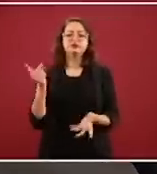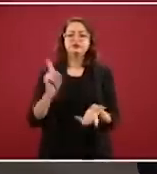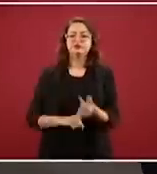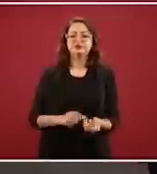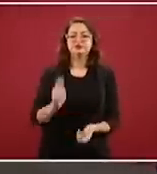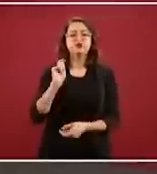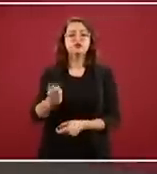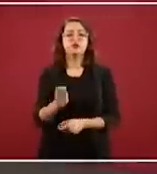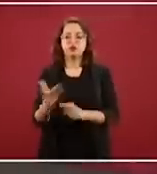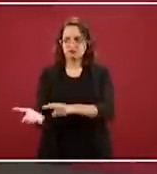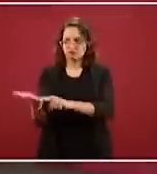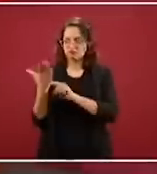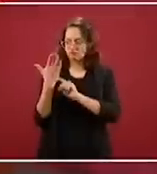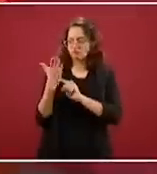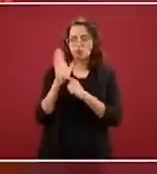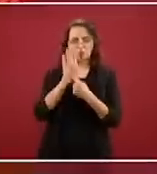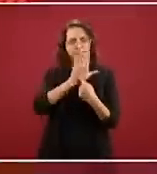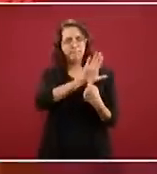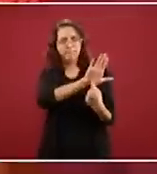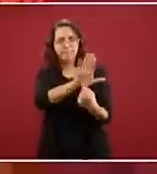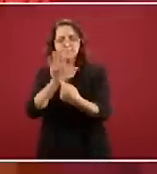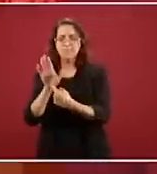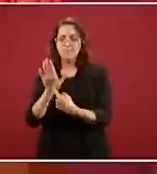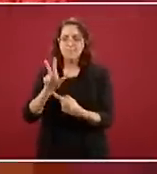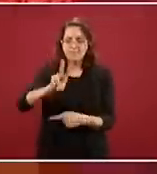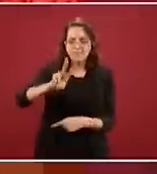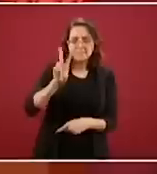son resultados.